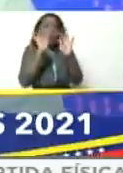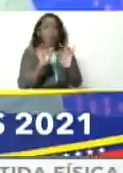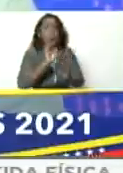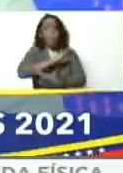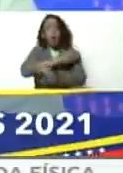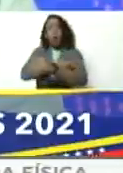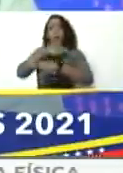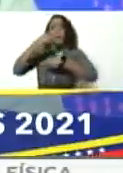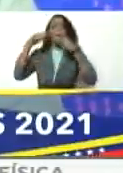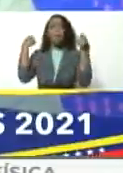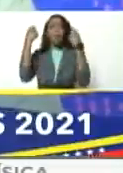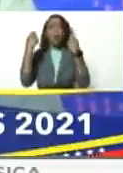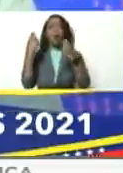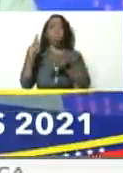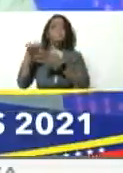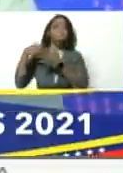etc.